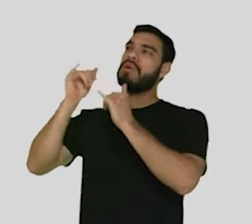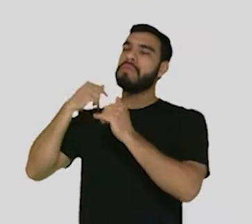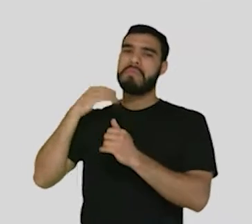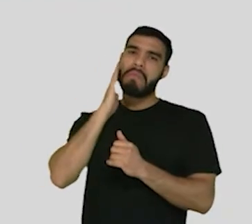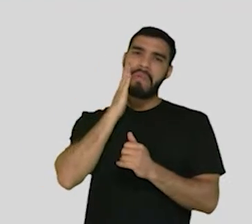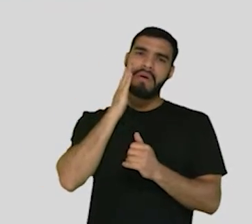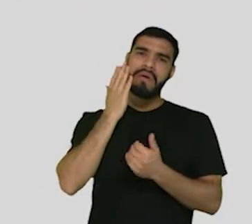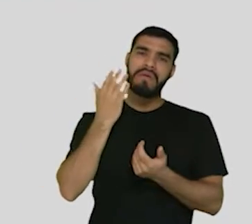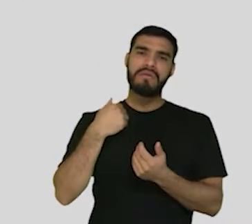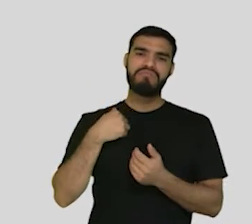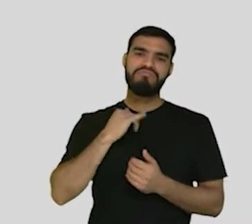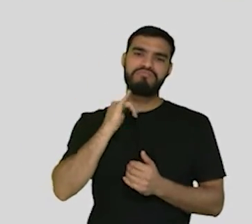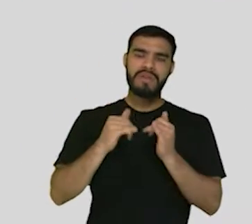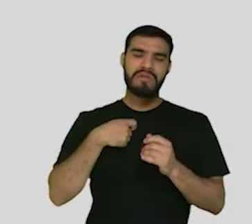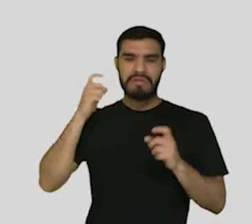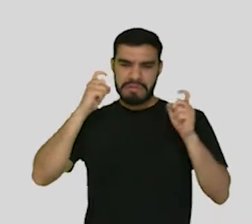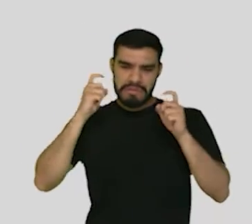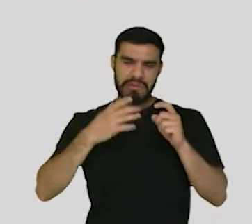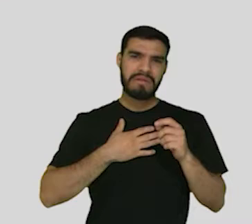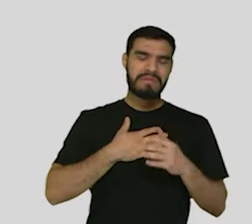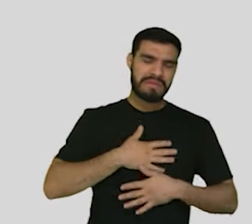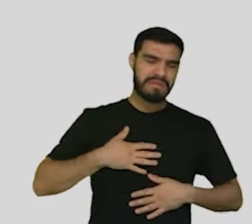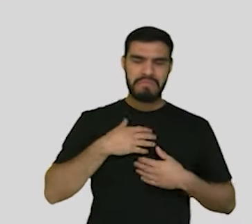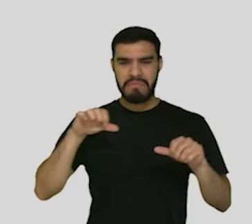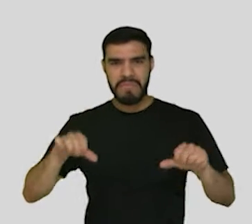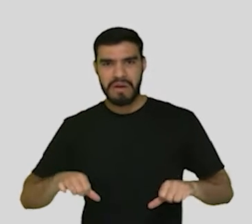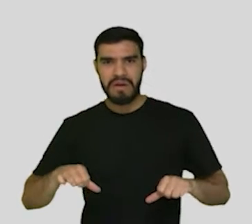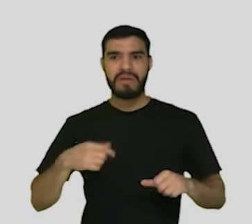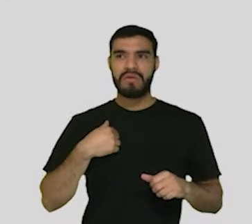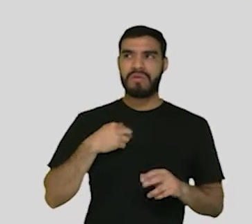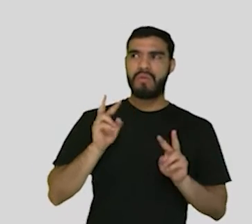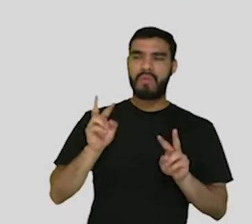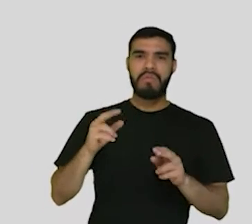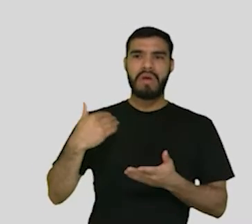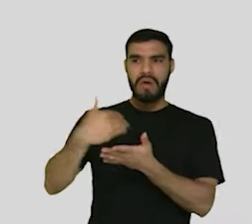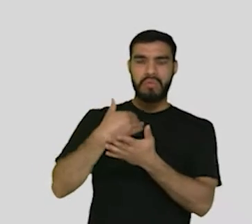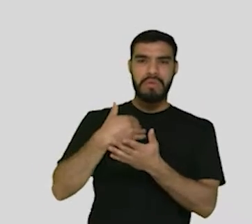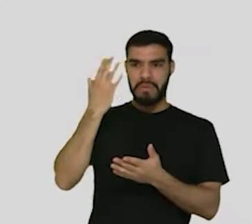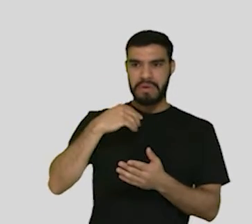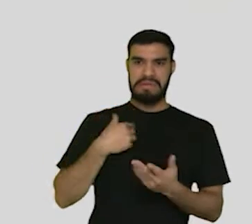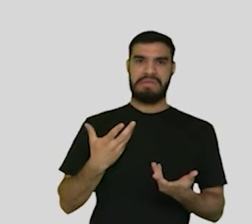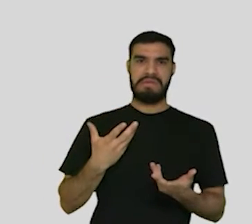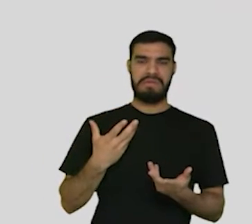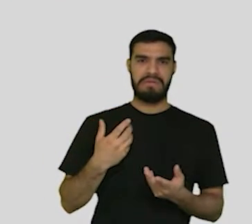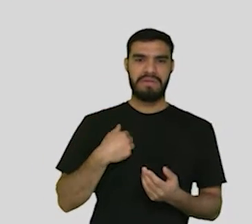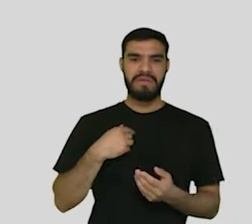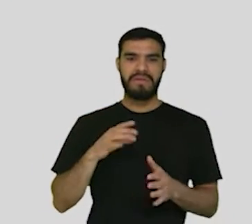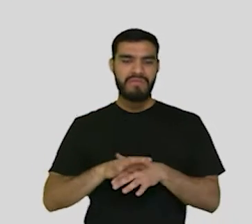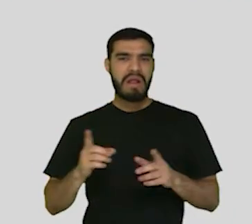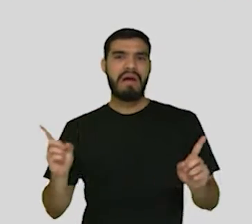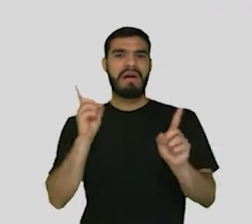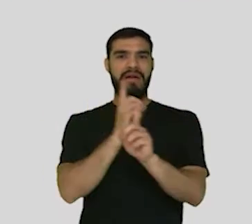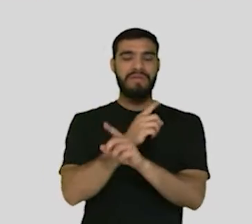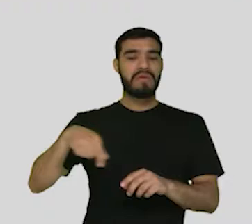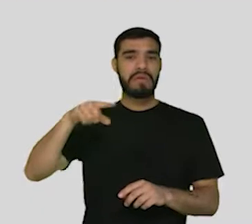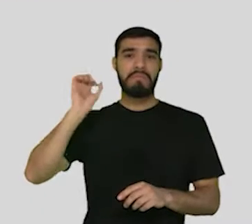familia ha evacué liberal ha seamos uno guarece supe ha evi ha se jepe veramos se aro viaja e